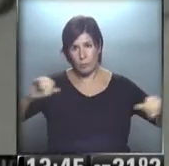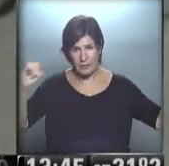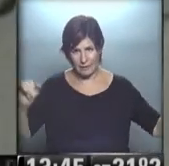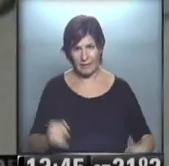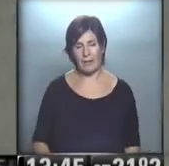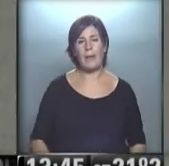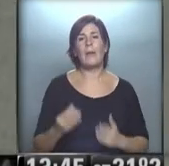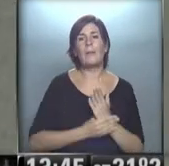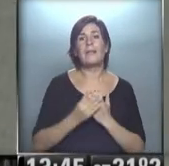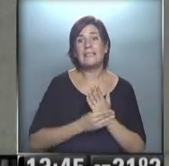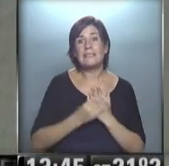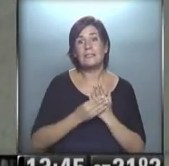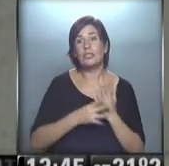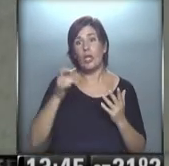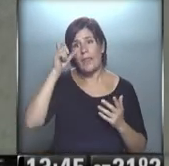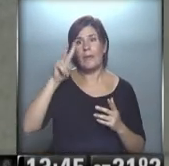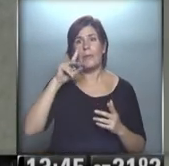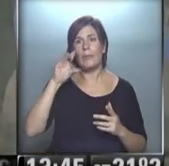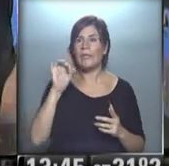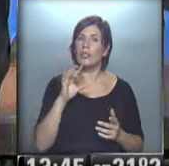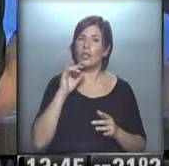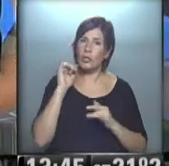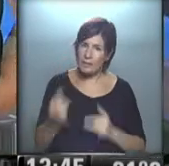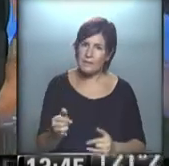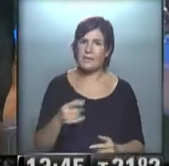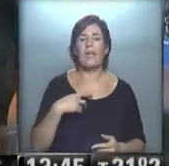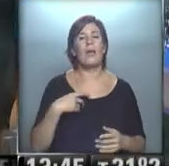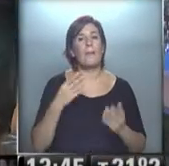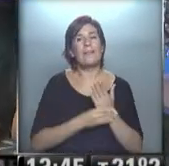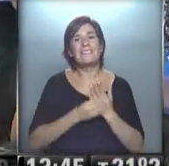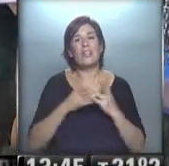comunicado en el que afirma que objetivamente el Ministerio de Planificación no tuvo que ver con eso.